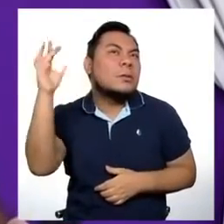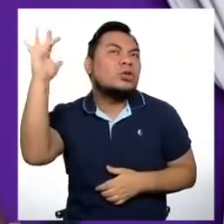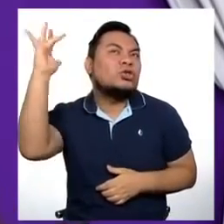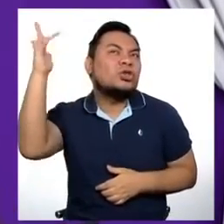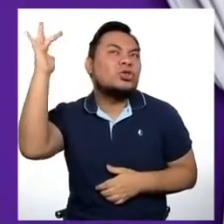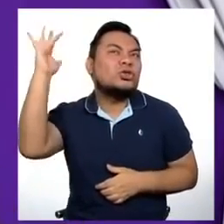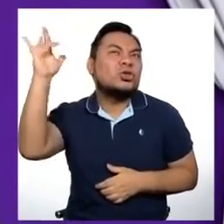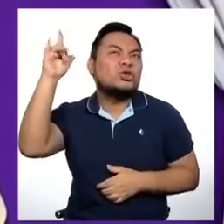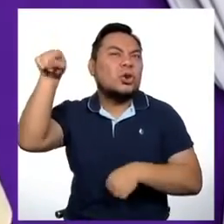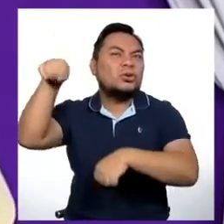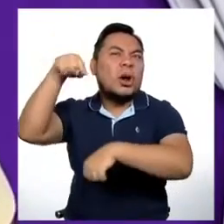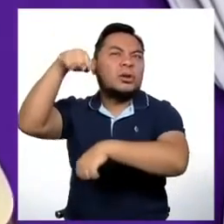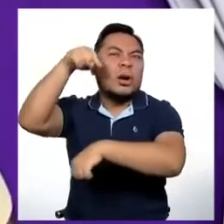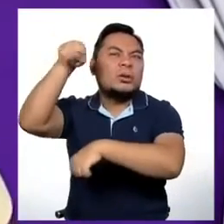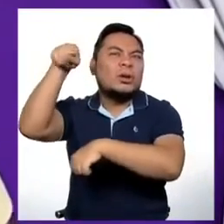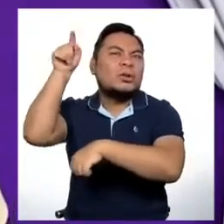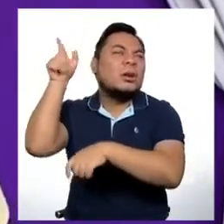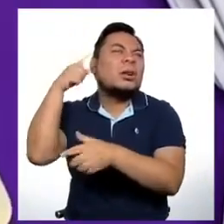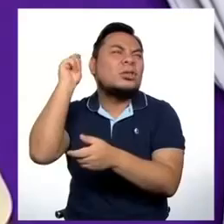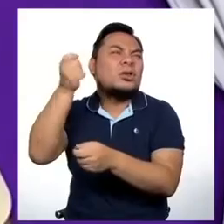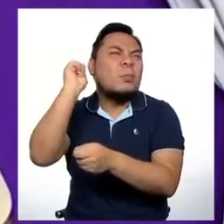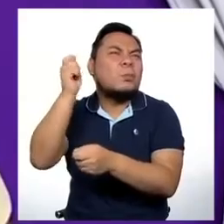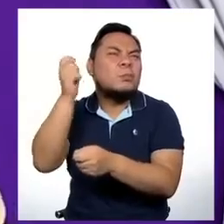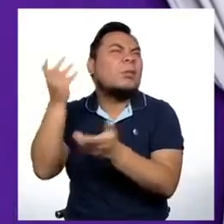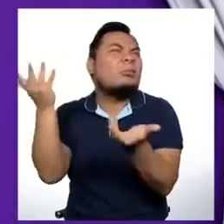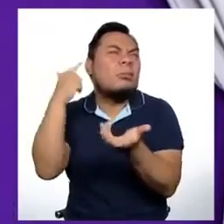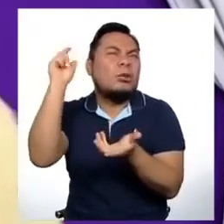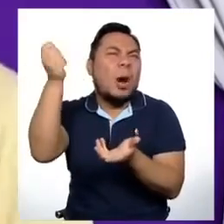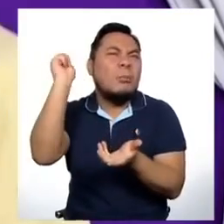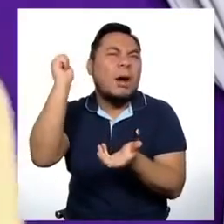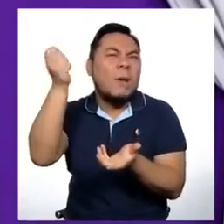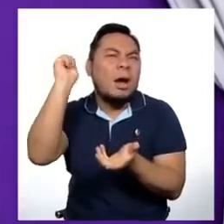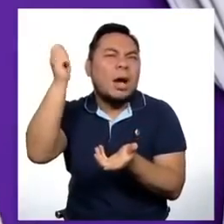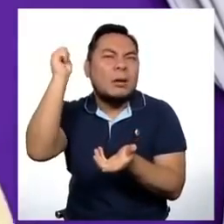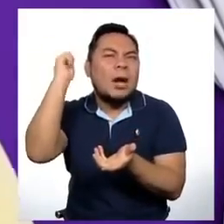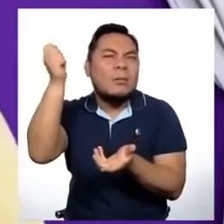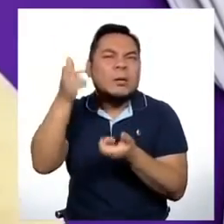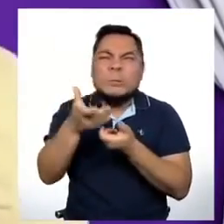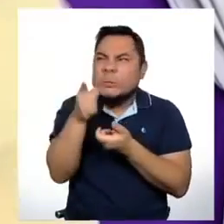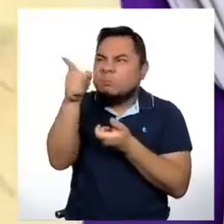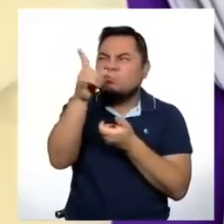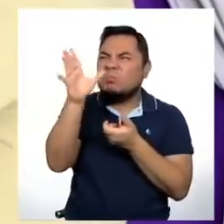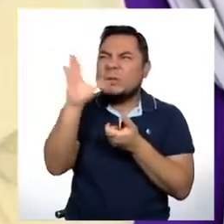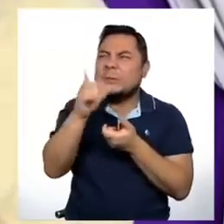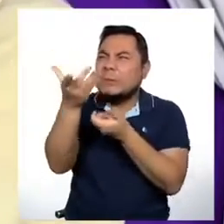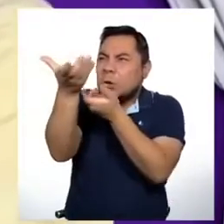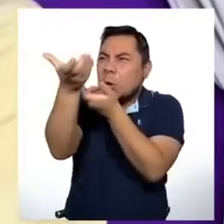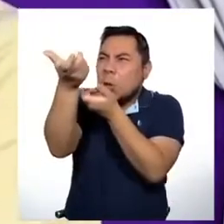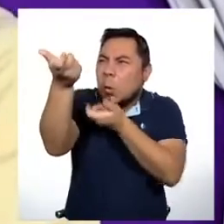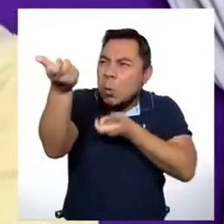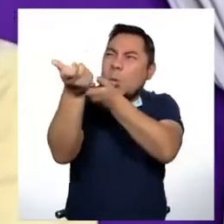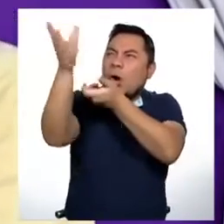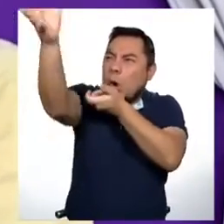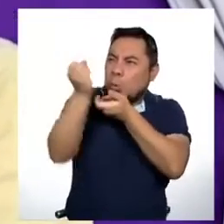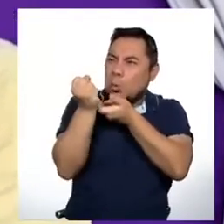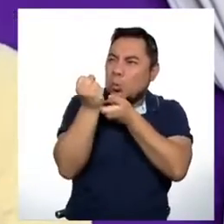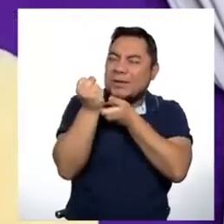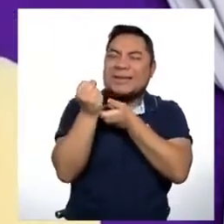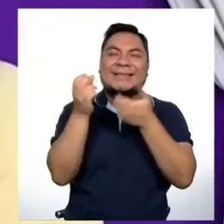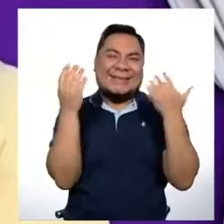¡Oh! ¡Sí! ¡Es un martilleo! ¡Eso puede molestar a Perroso! ¡Lo eliminaré! ¡Puah!